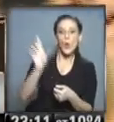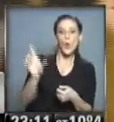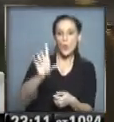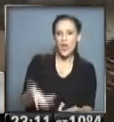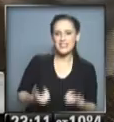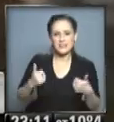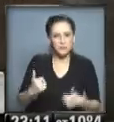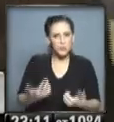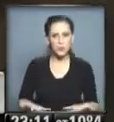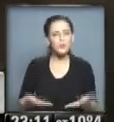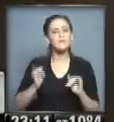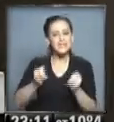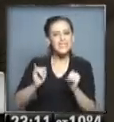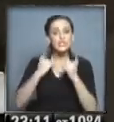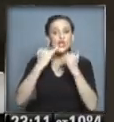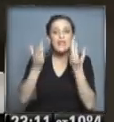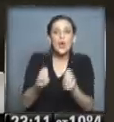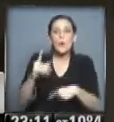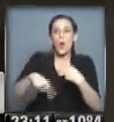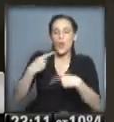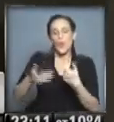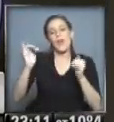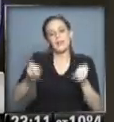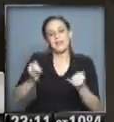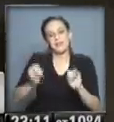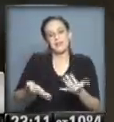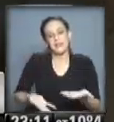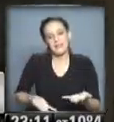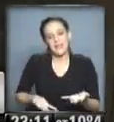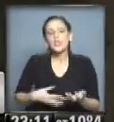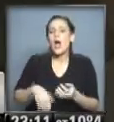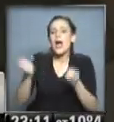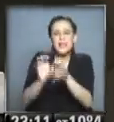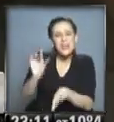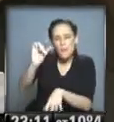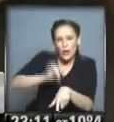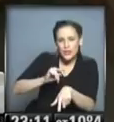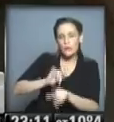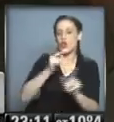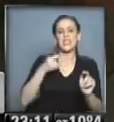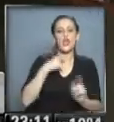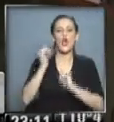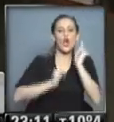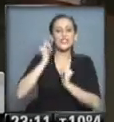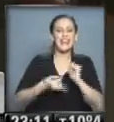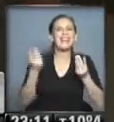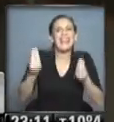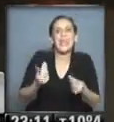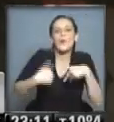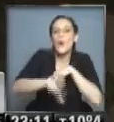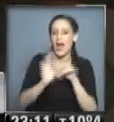alejandro no sabemos sí claro obvio recién esto empieza no quiero adelantar algo que va a suceder pero este vínculo